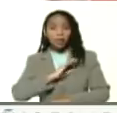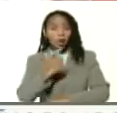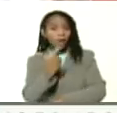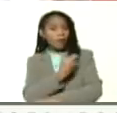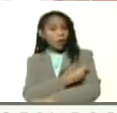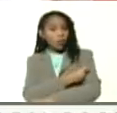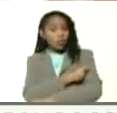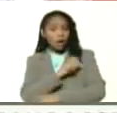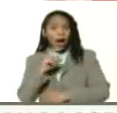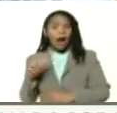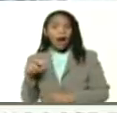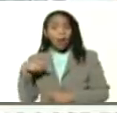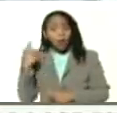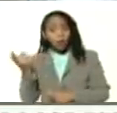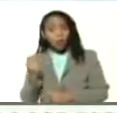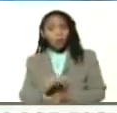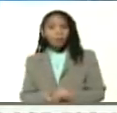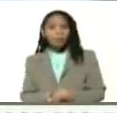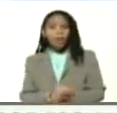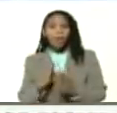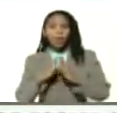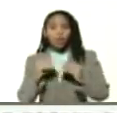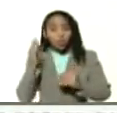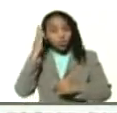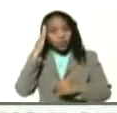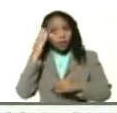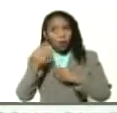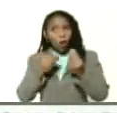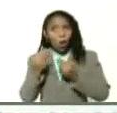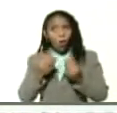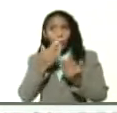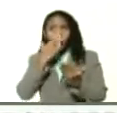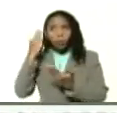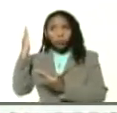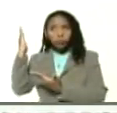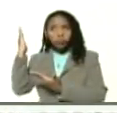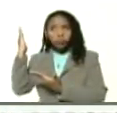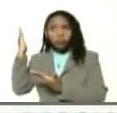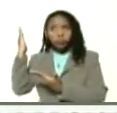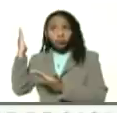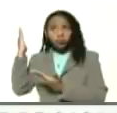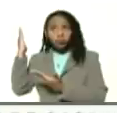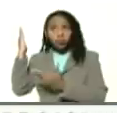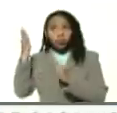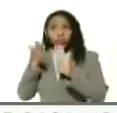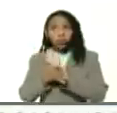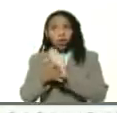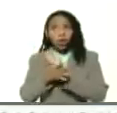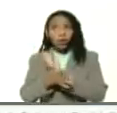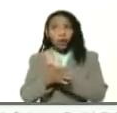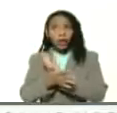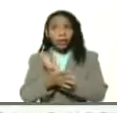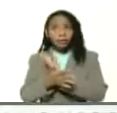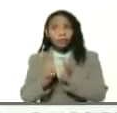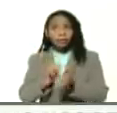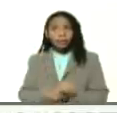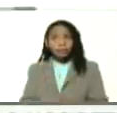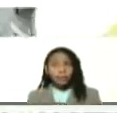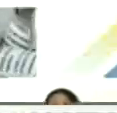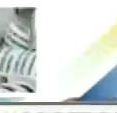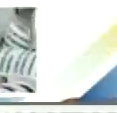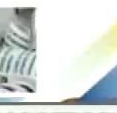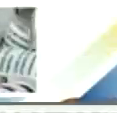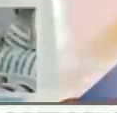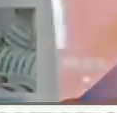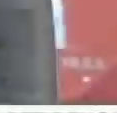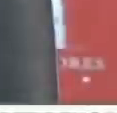AstraZeneca. Está en todos los medios de comunicación, está en informes científicos a